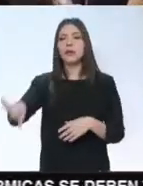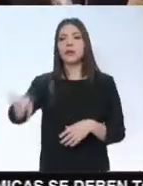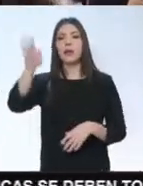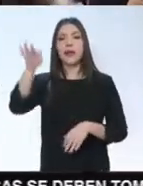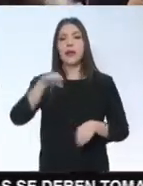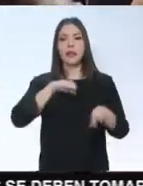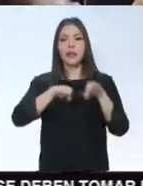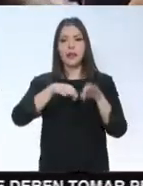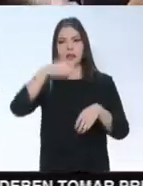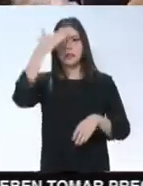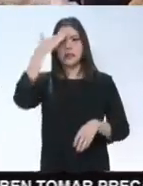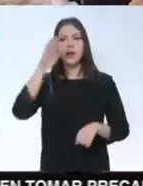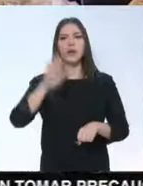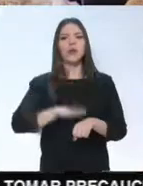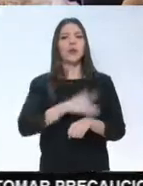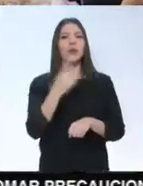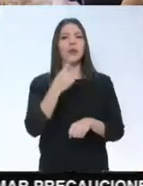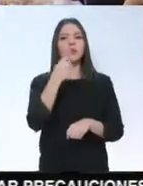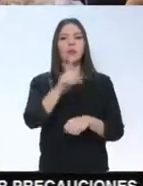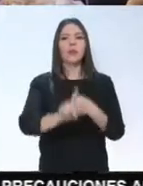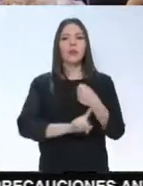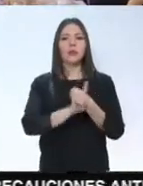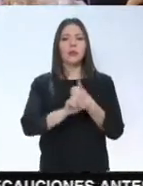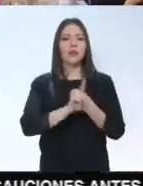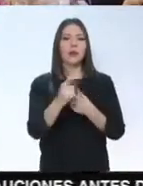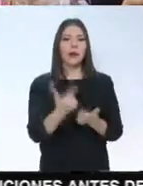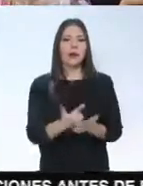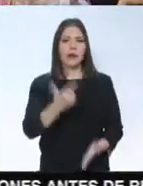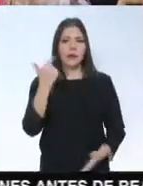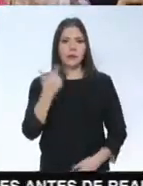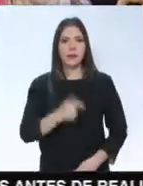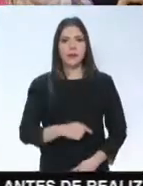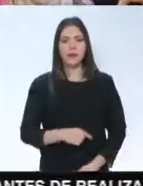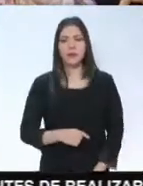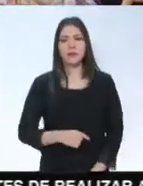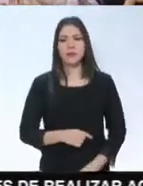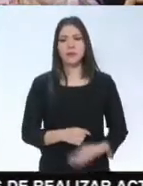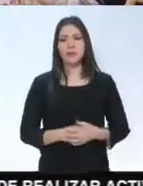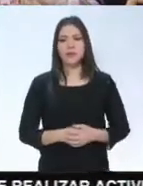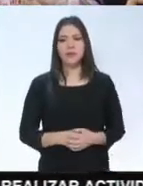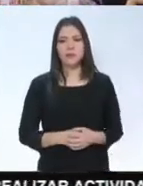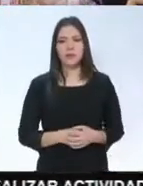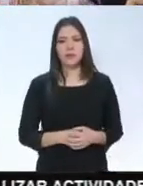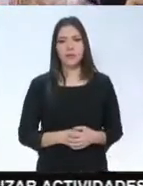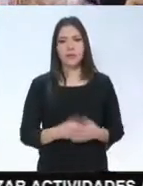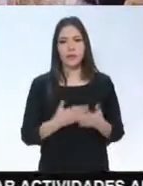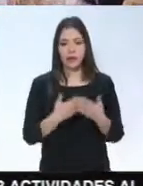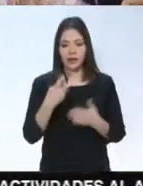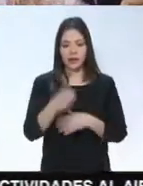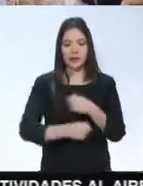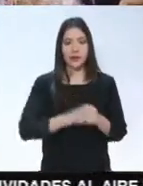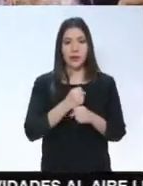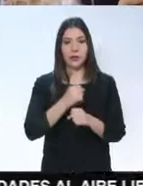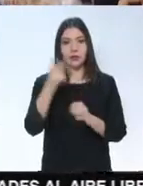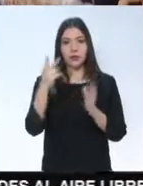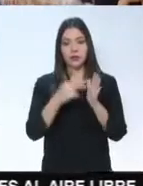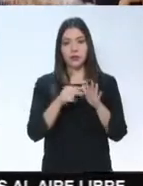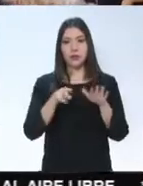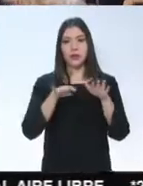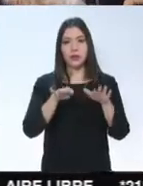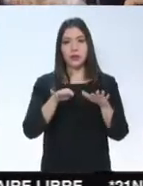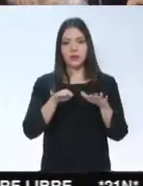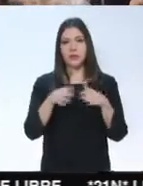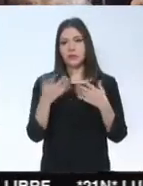buscar las causas de su situación tan grave, para que este año 2019, a